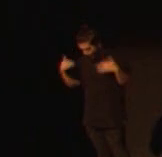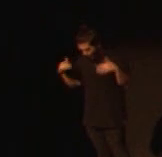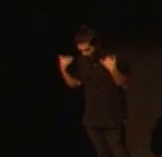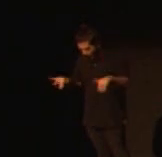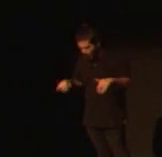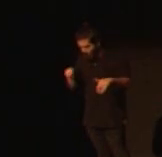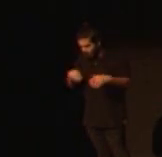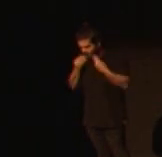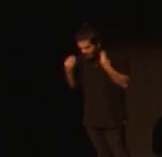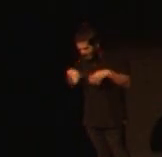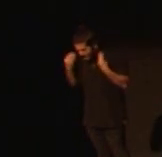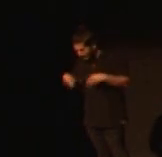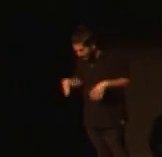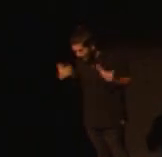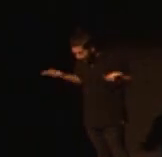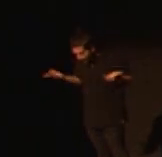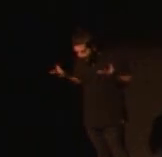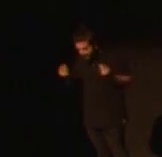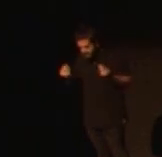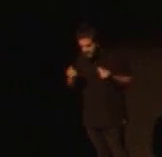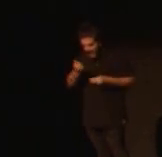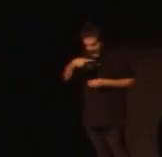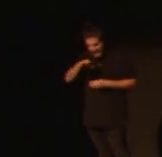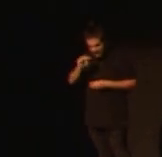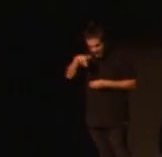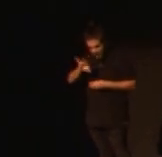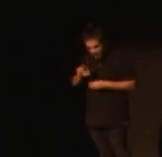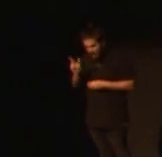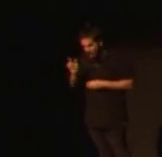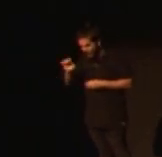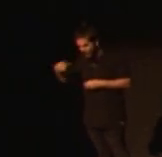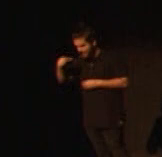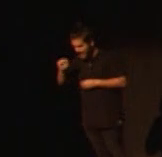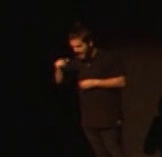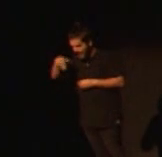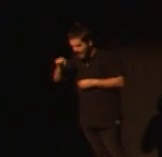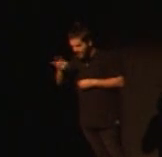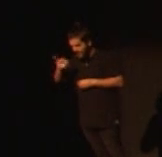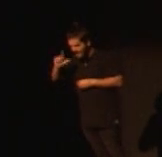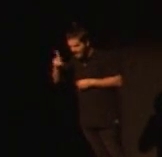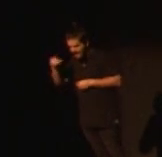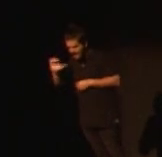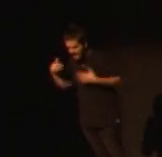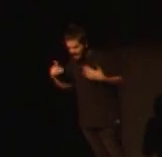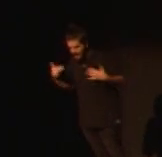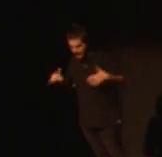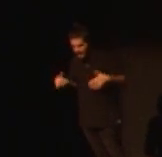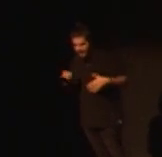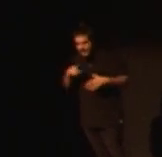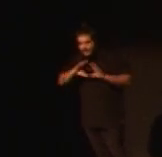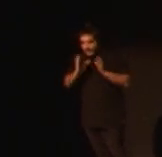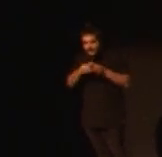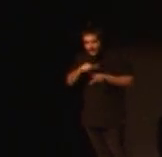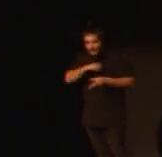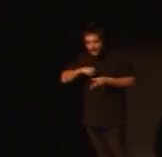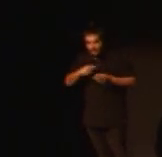aquí hay mogollón de historias. Mira, la de Antonio, la de Vega, la de Matilde. ¡Ah! Y veo que hay historias de vuestra comunidad. ¿Nos las